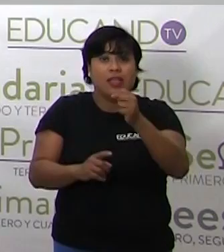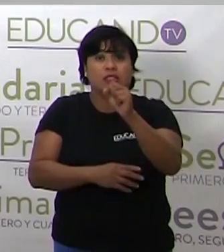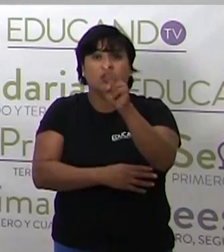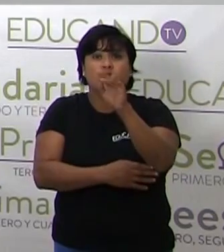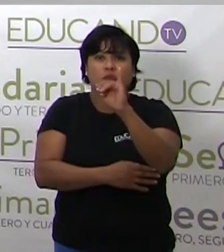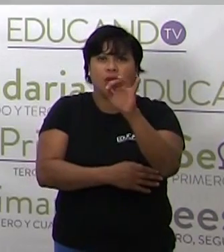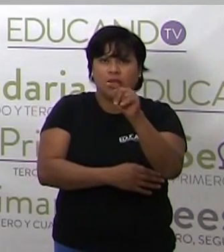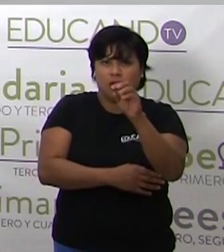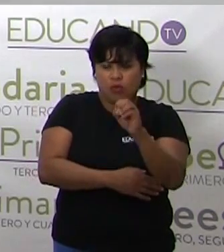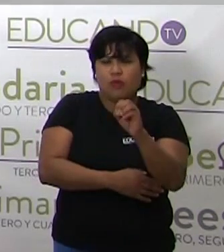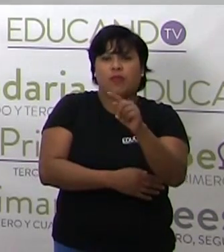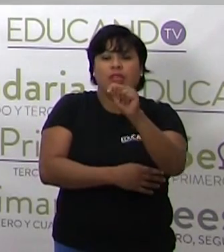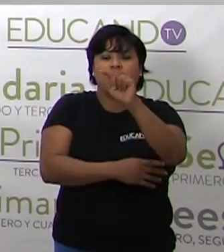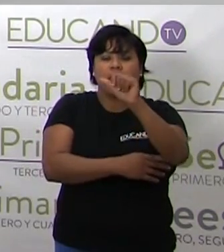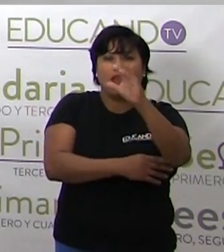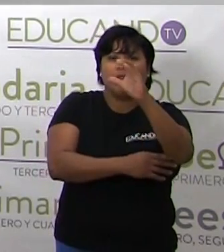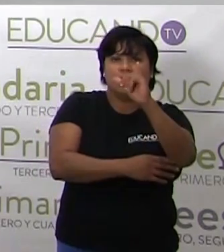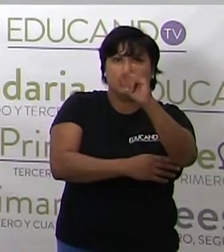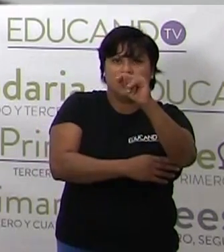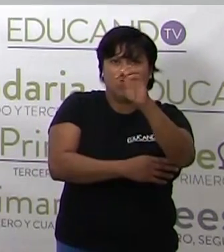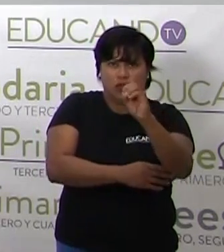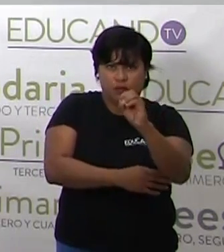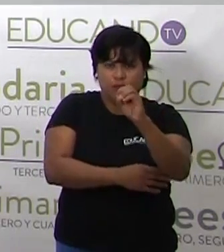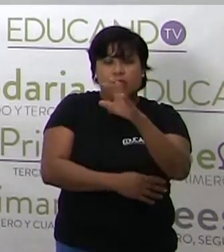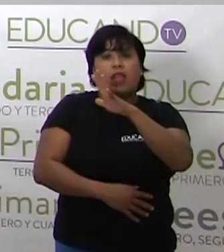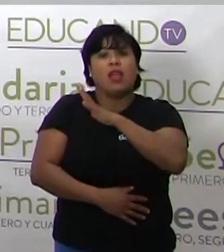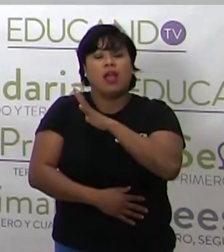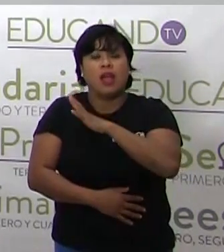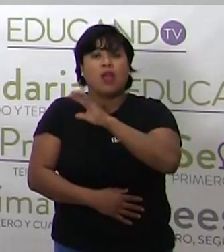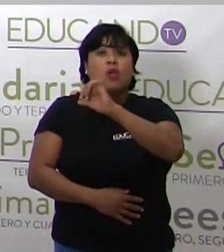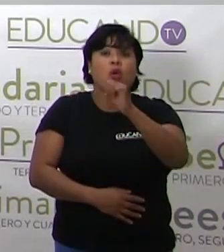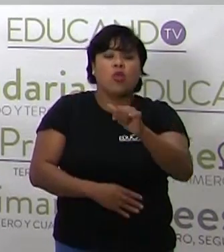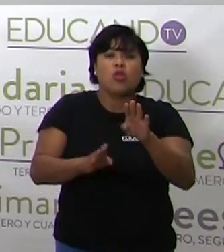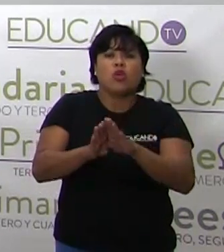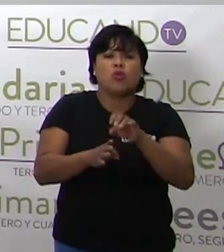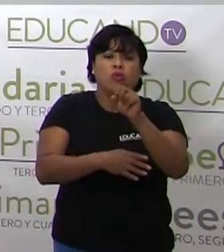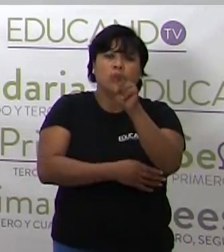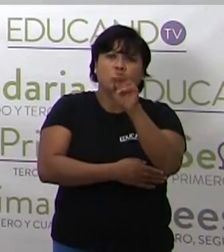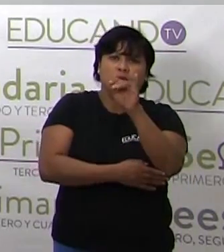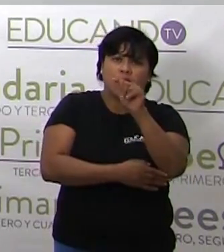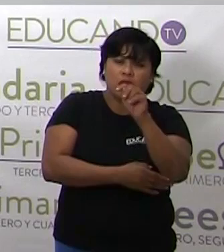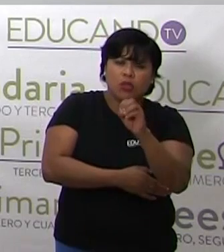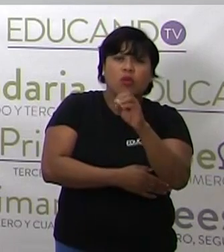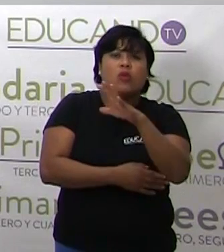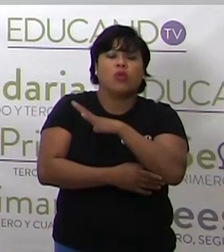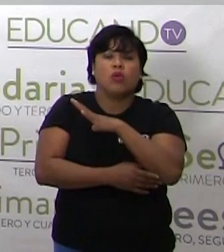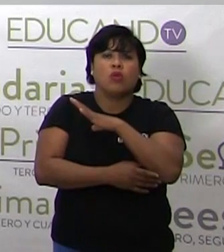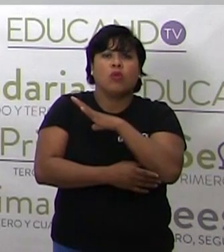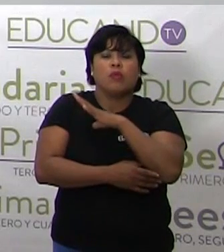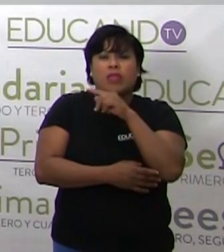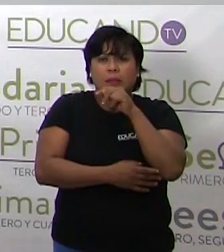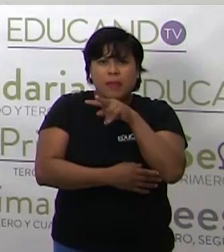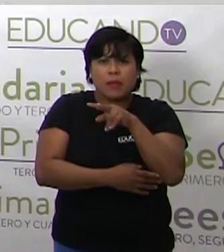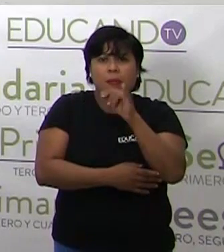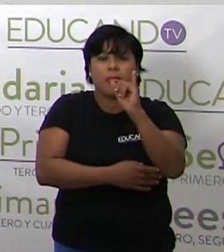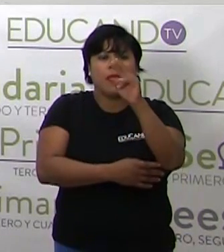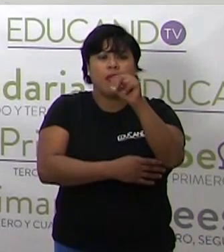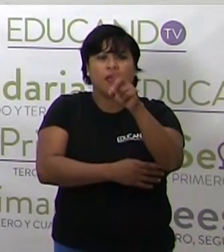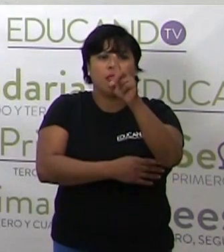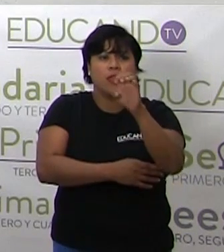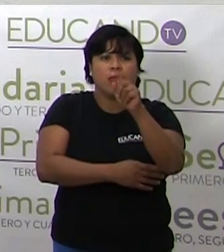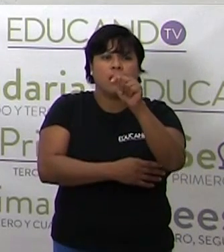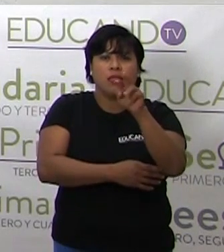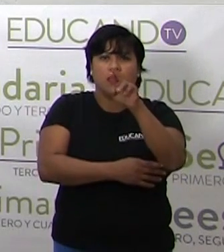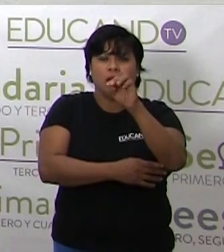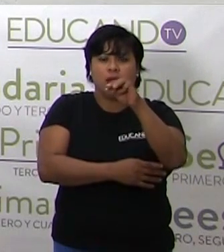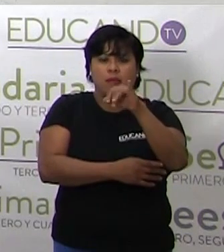sujeto tácito, ¿sí? Y hay otro tipo de sujeto que se llama sujeto